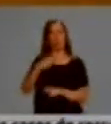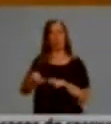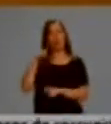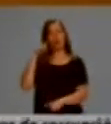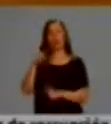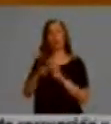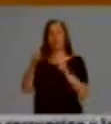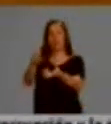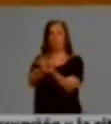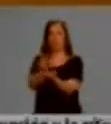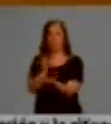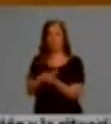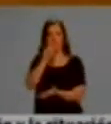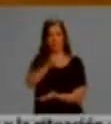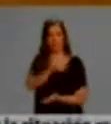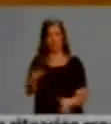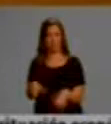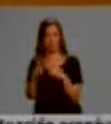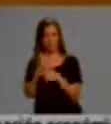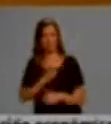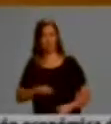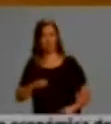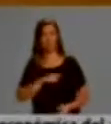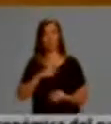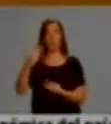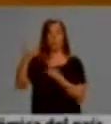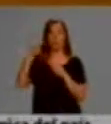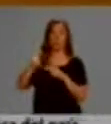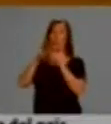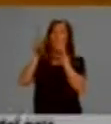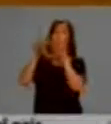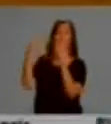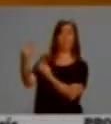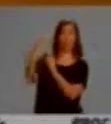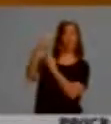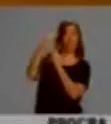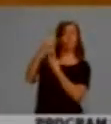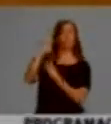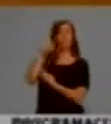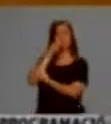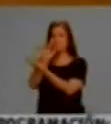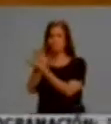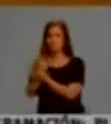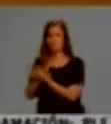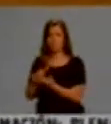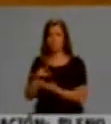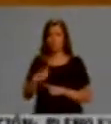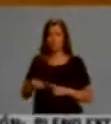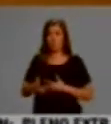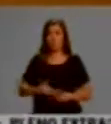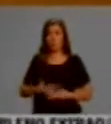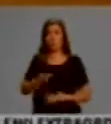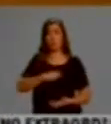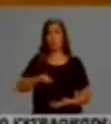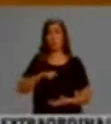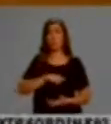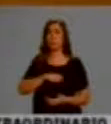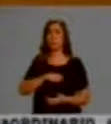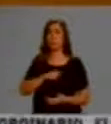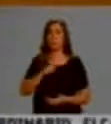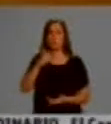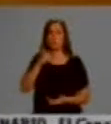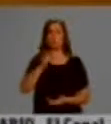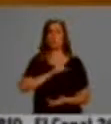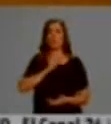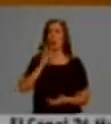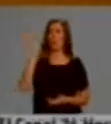sirva para tranquilizar a los españoles y a quienes nos miran desde fuera, para que vean que las cosas que en España no son distintas